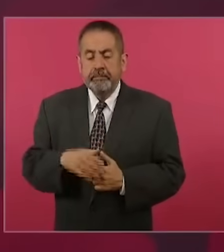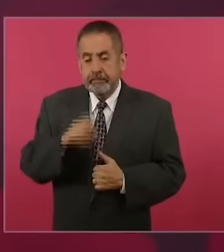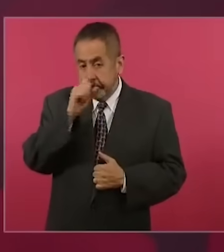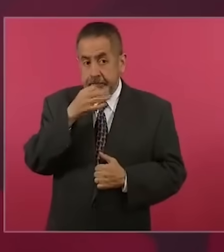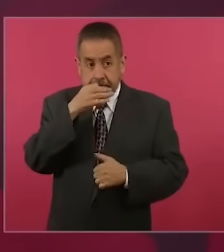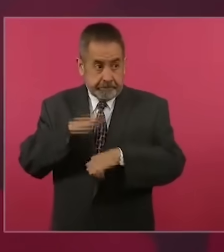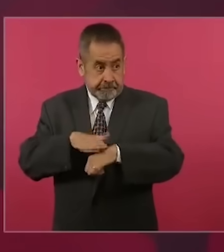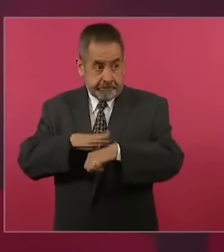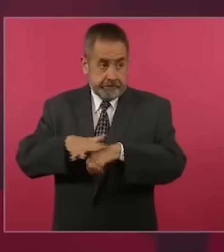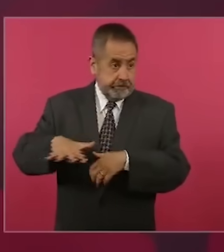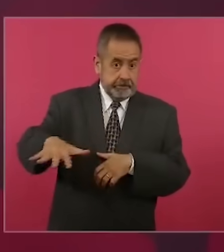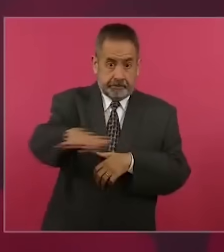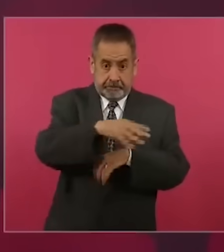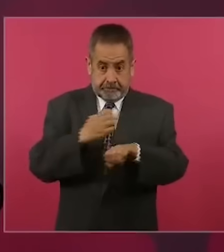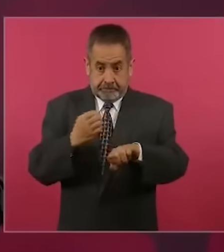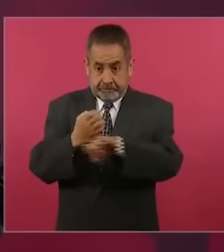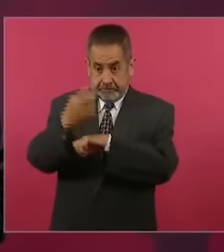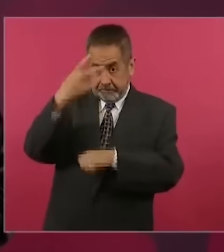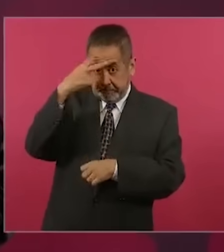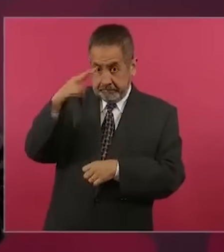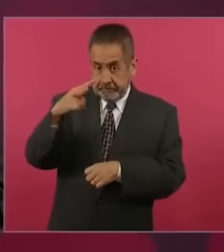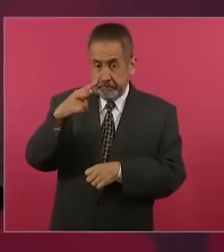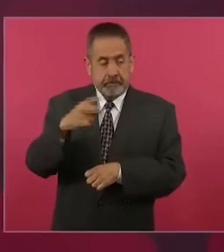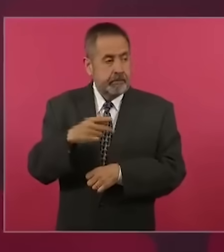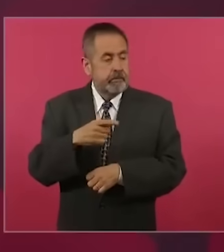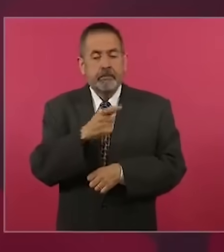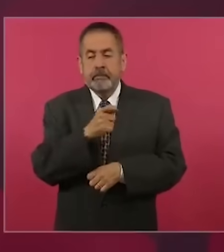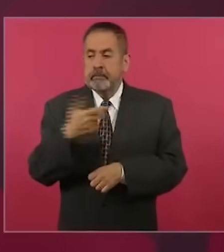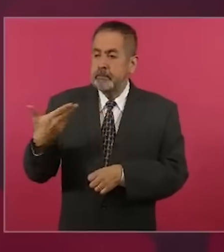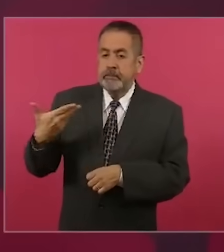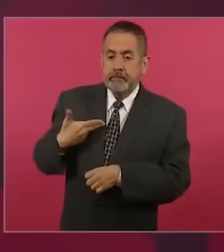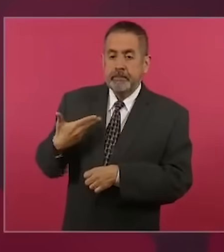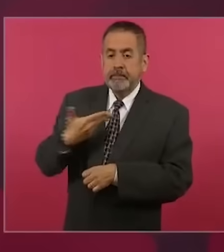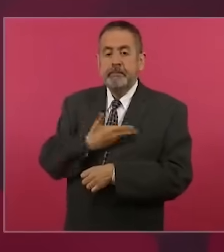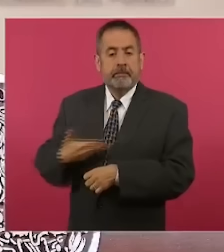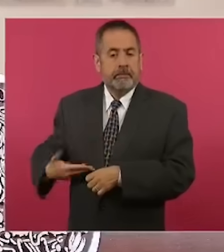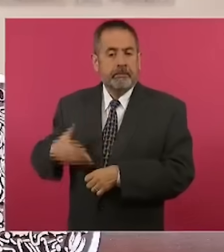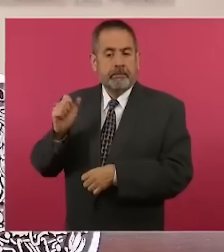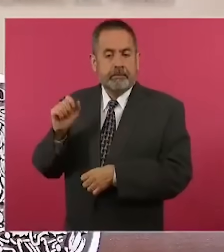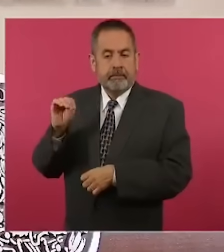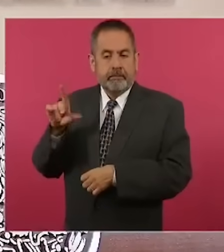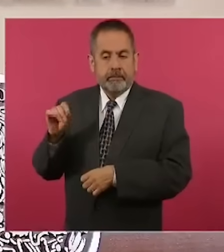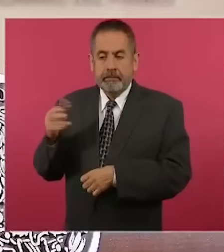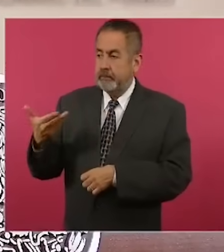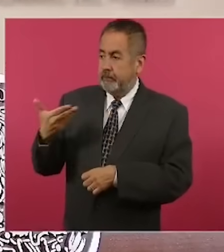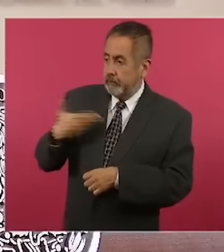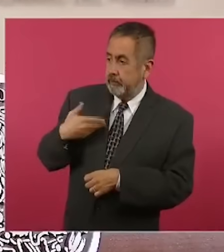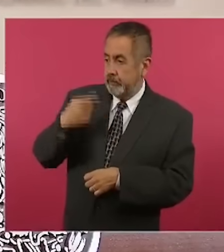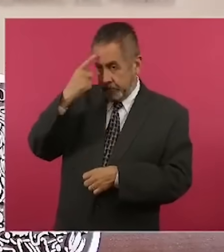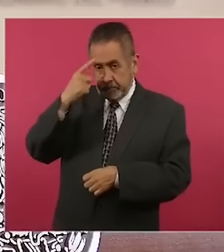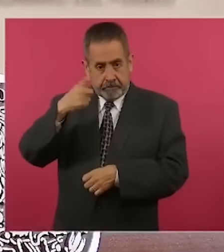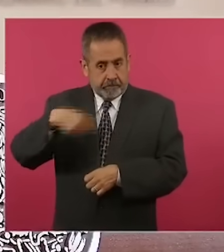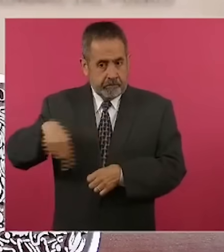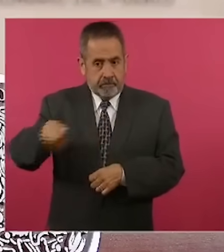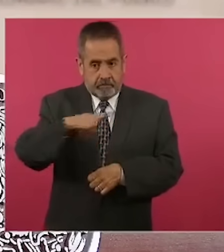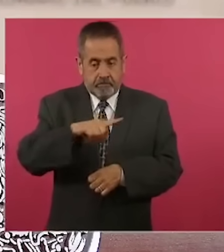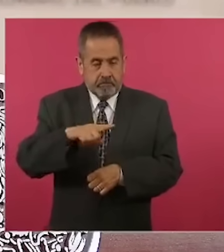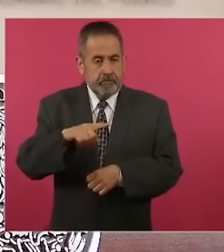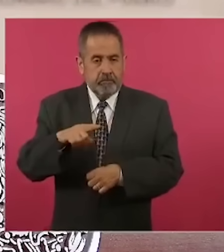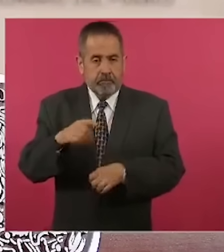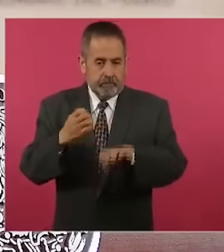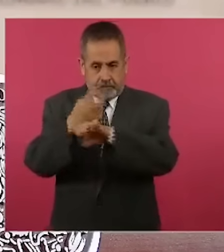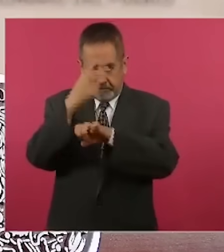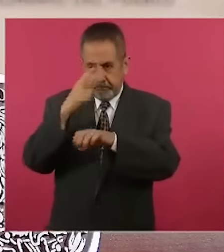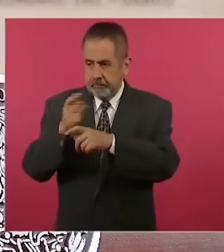mexiquenses que algo que nos ha pedido nuestro presidente de la República, José Andrés Manuel López Obrador, es que esta transición y